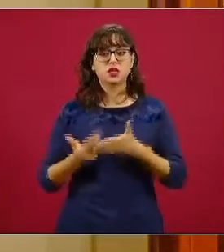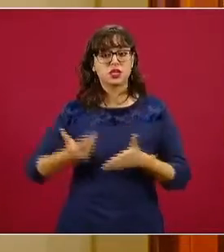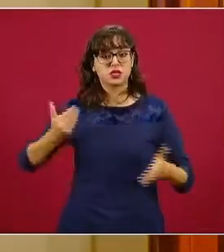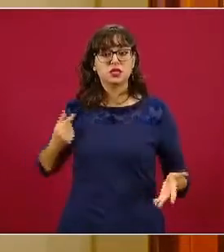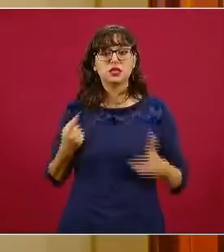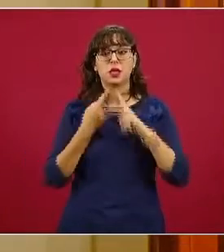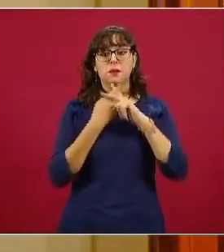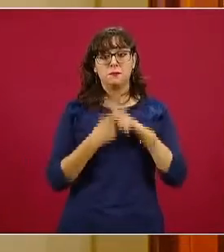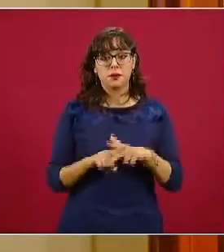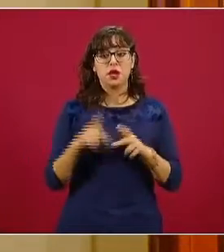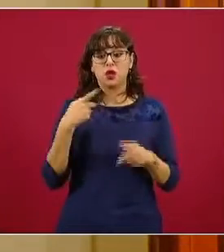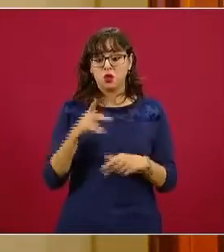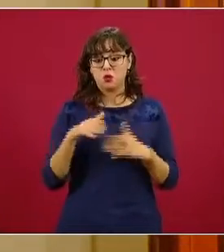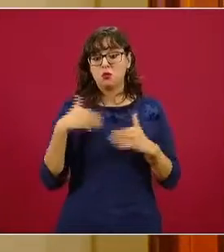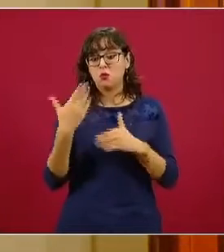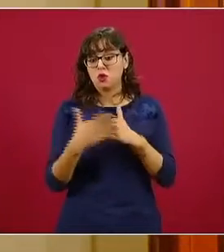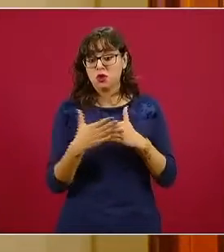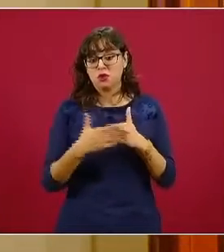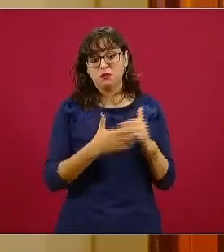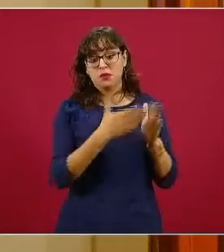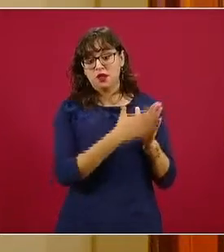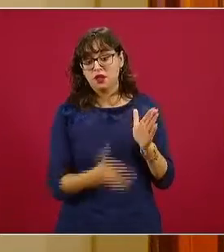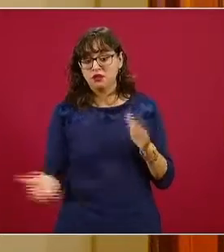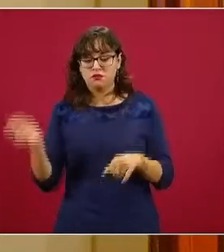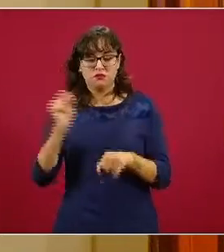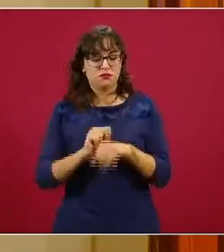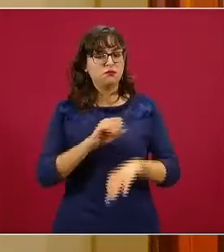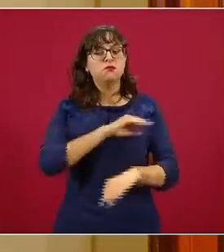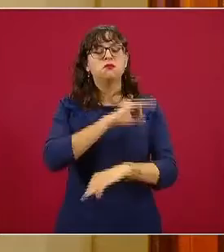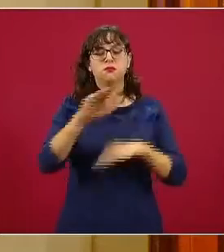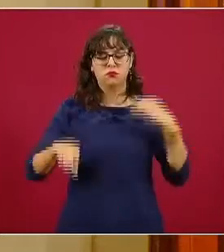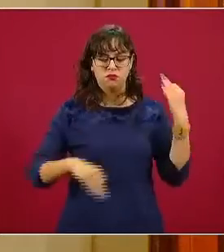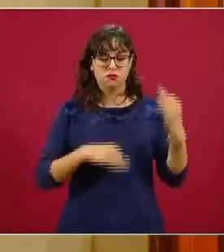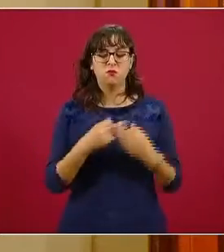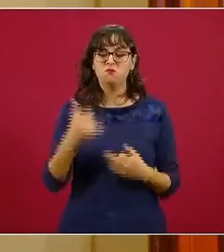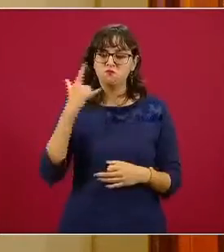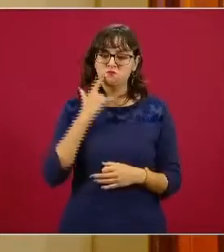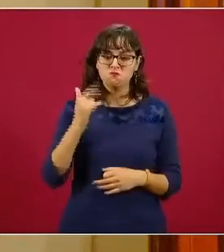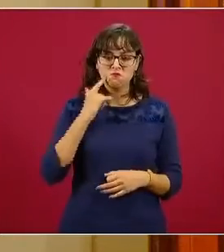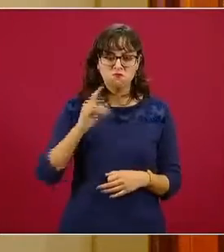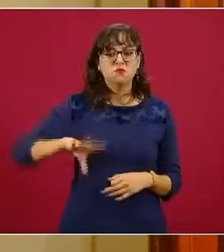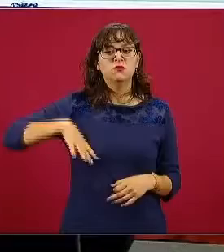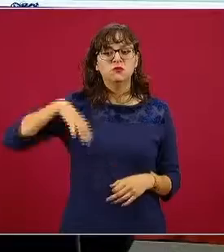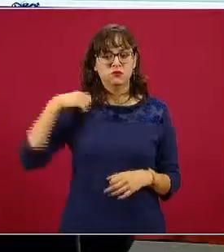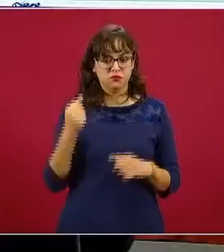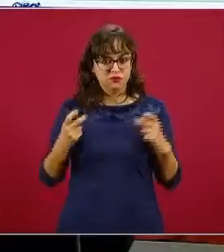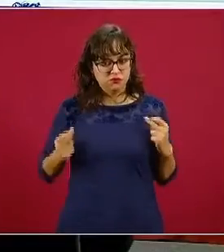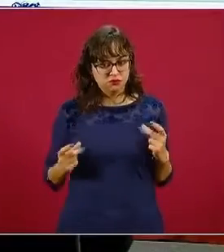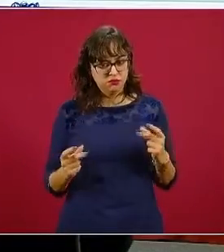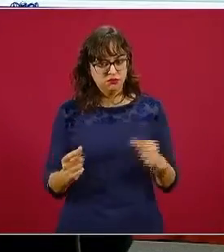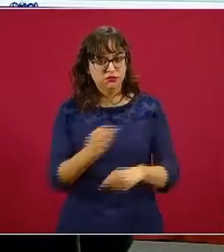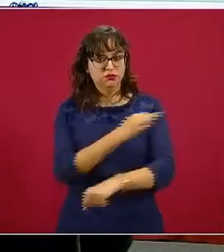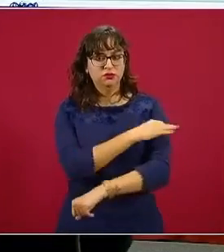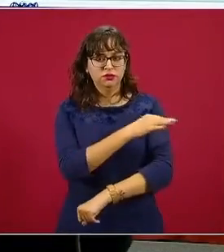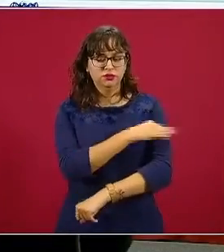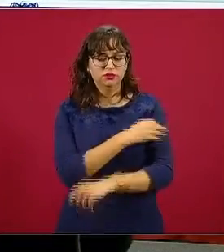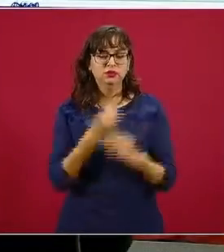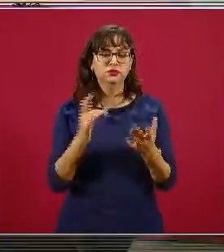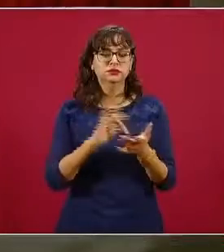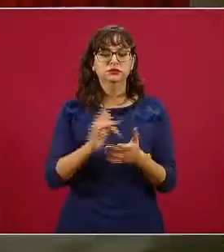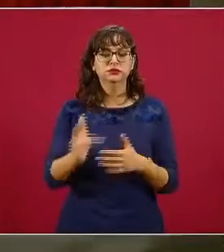pero esta semana es en la que prácticamente todos los estados haremos una gran labor de intensificación de la jornada. Muchas gracias.